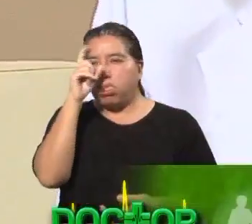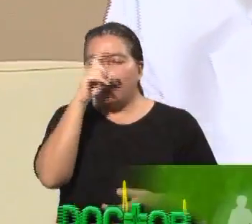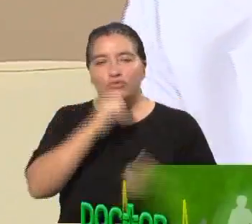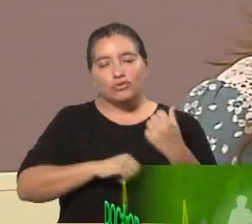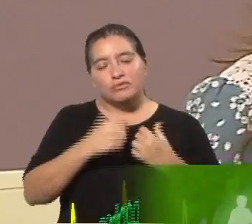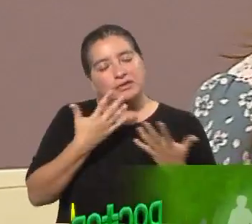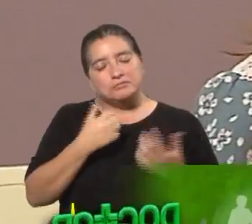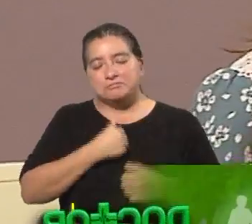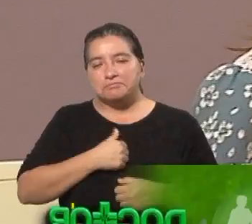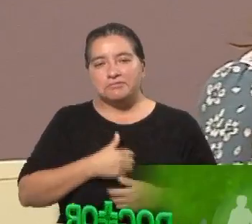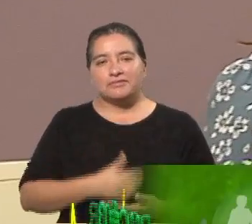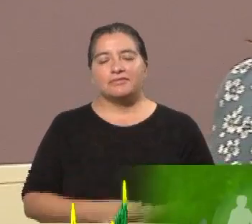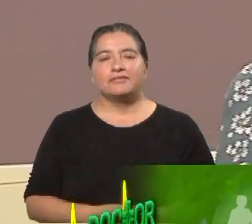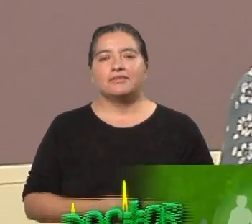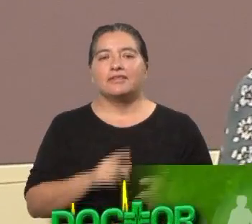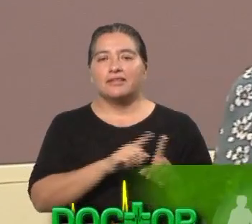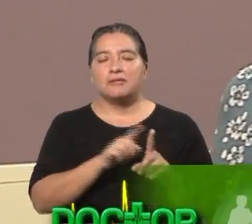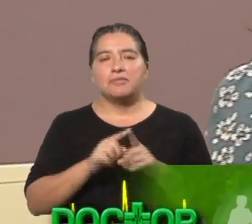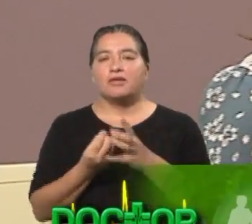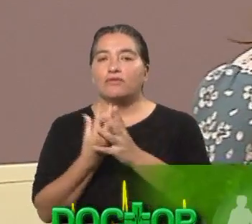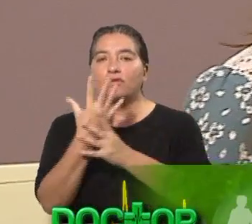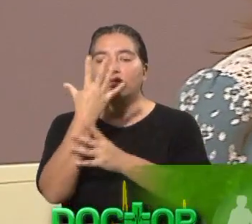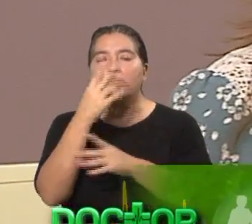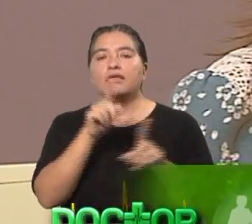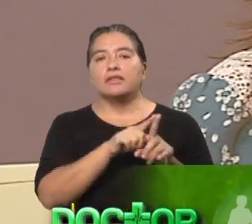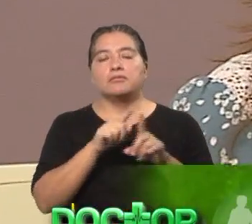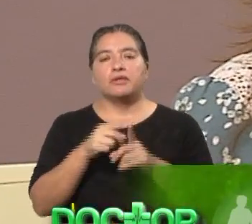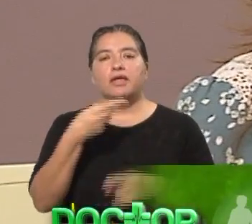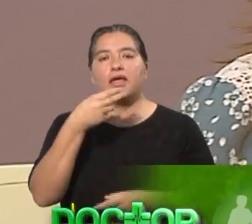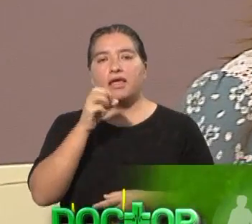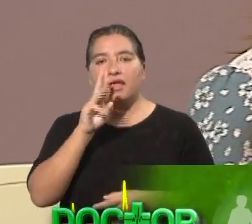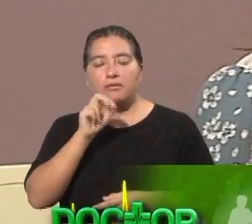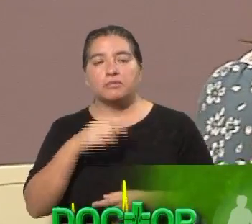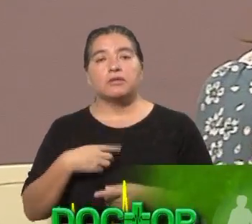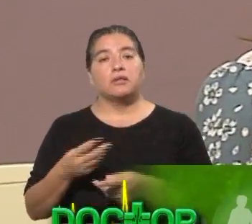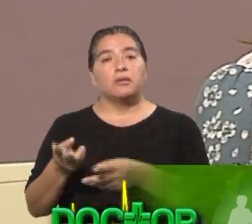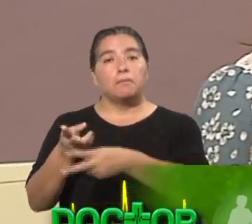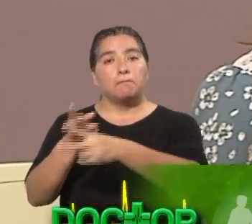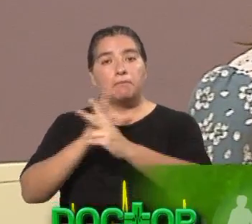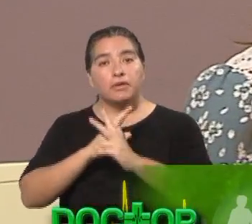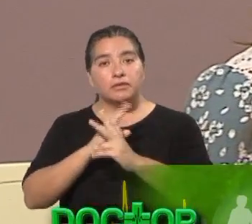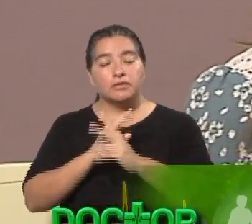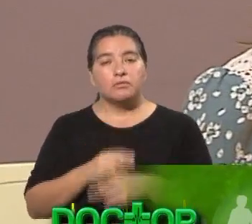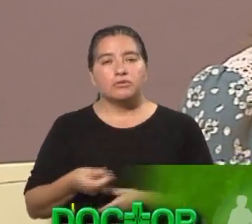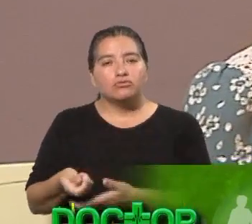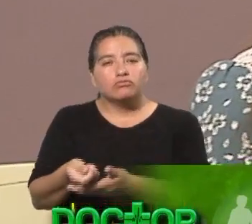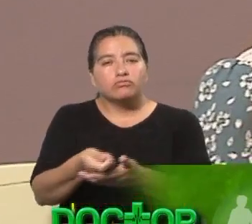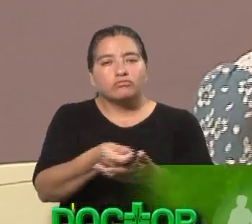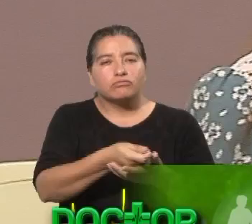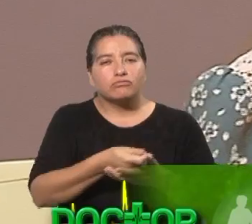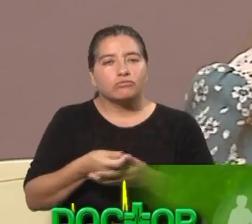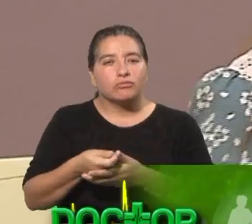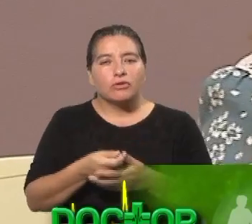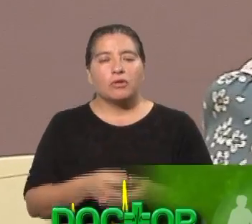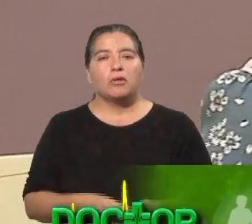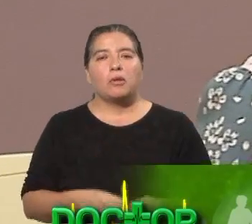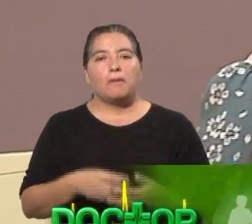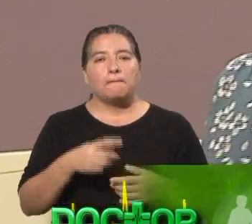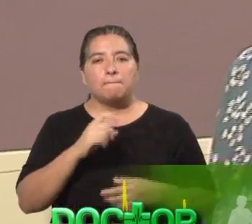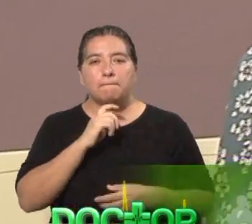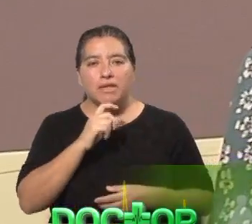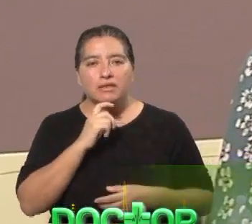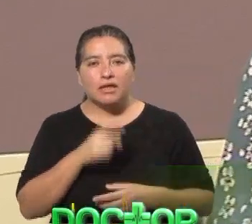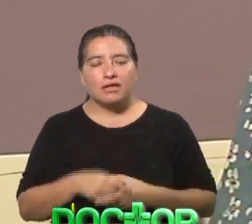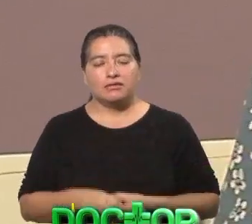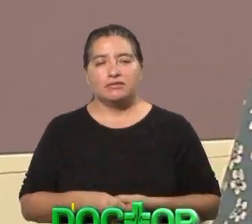A Sirius Florería y a Hermes, empresa de seguridad, por habernos prestado el detector de metales con que hemos atacado a